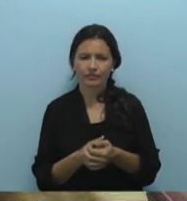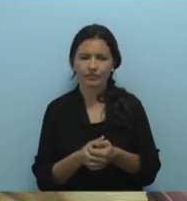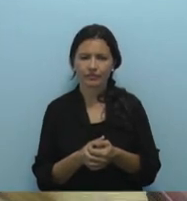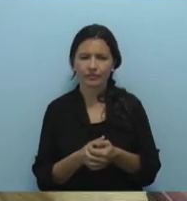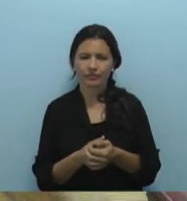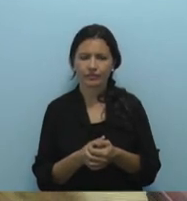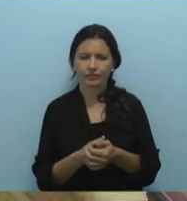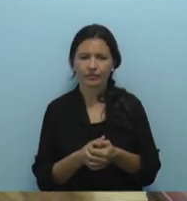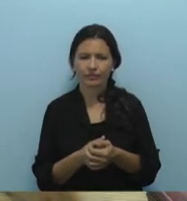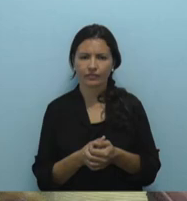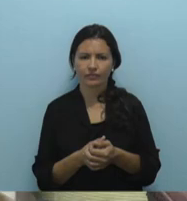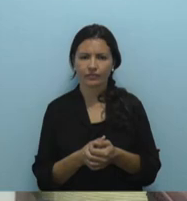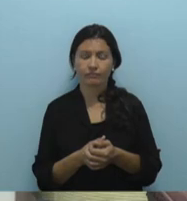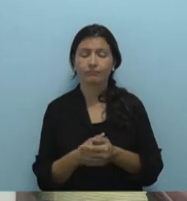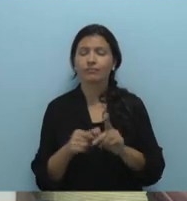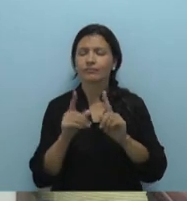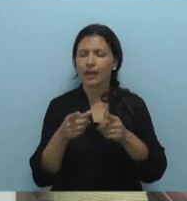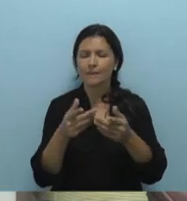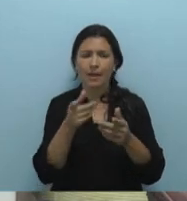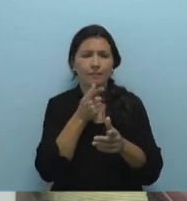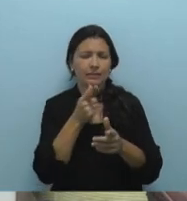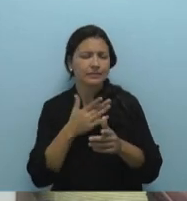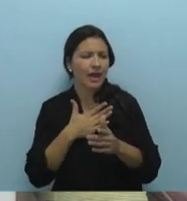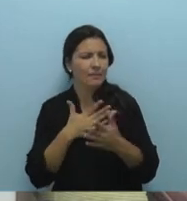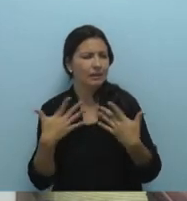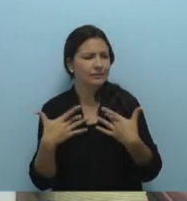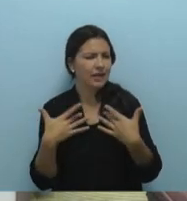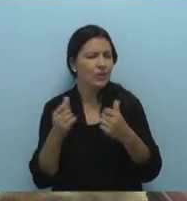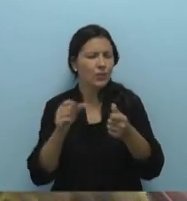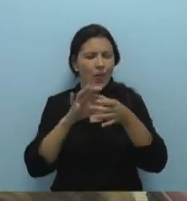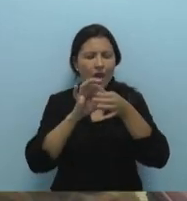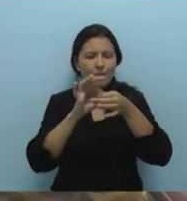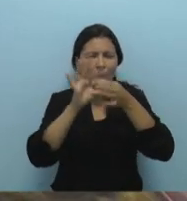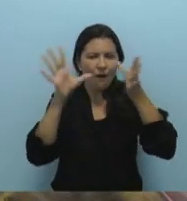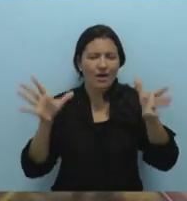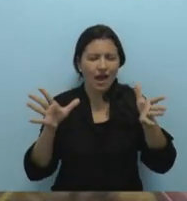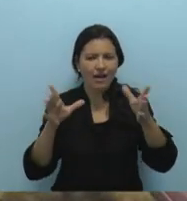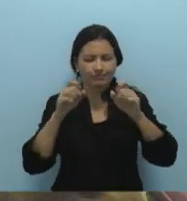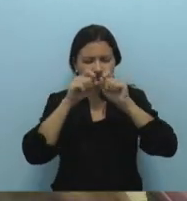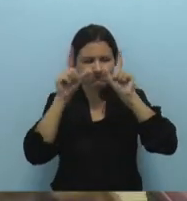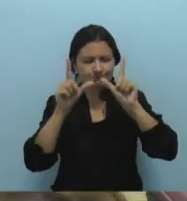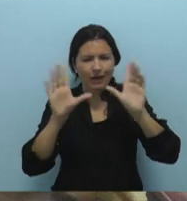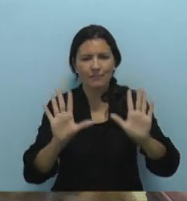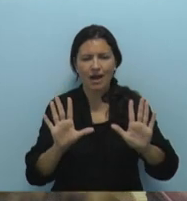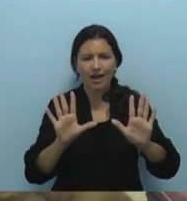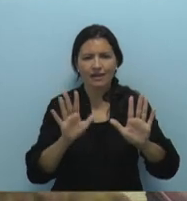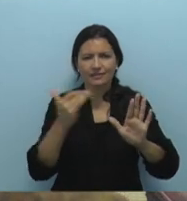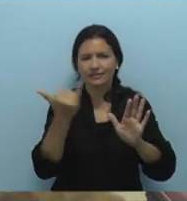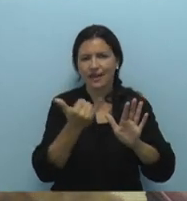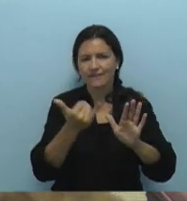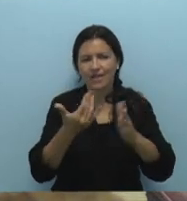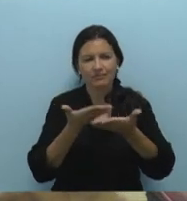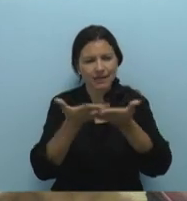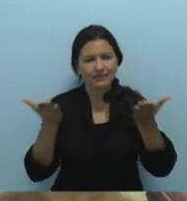todo por una cuestión de salud democrática y porque es la única forma de poder